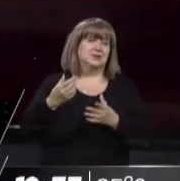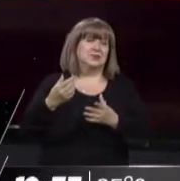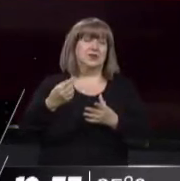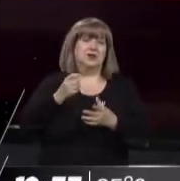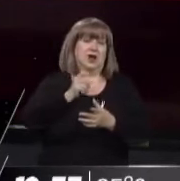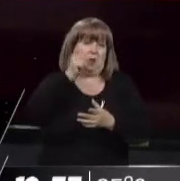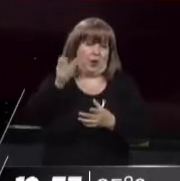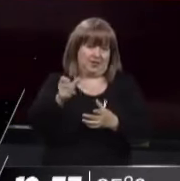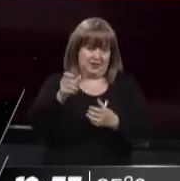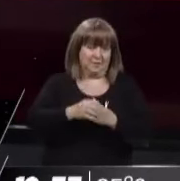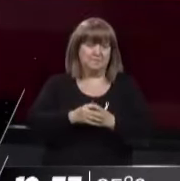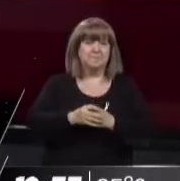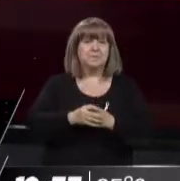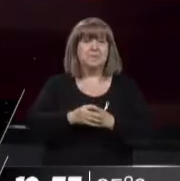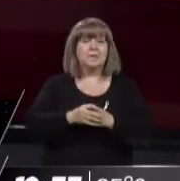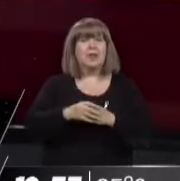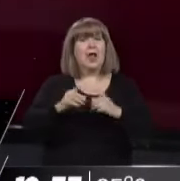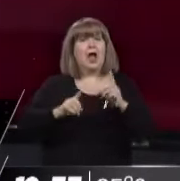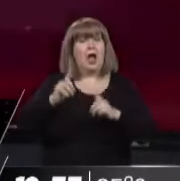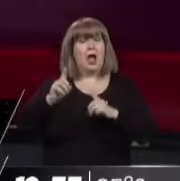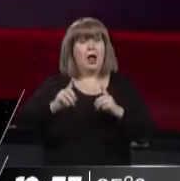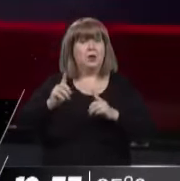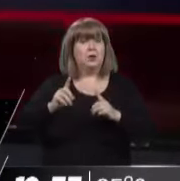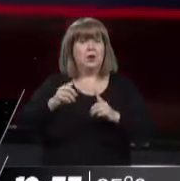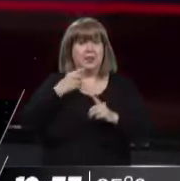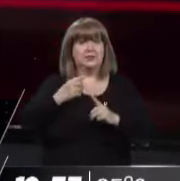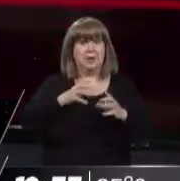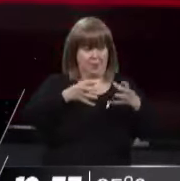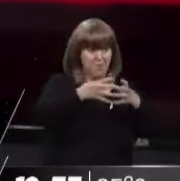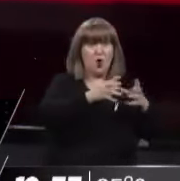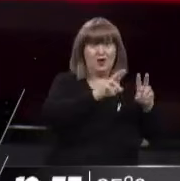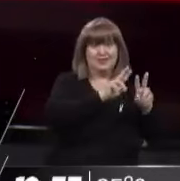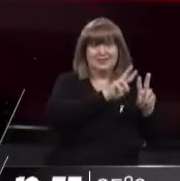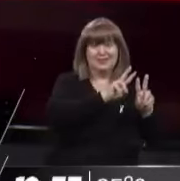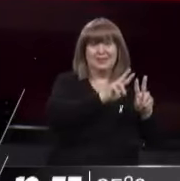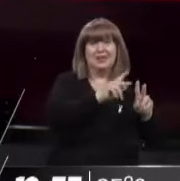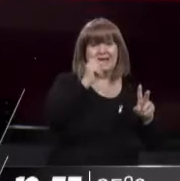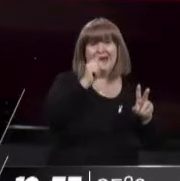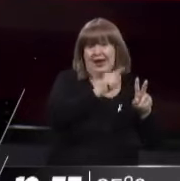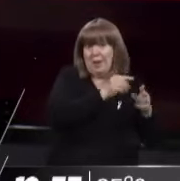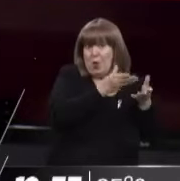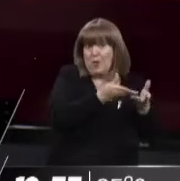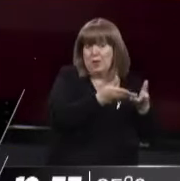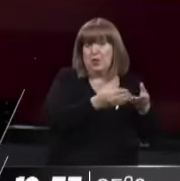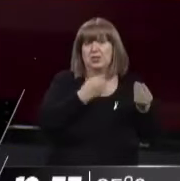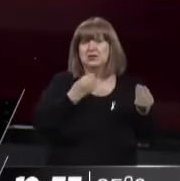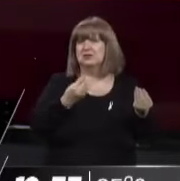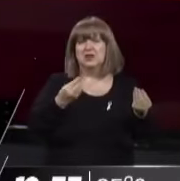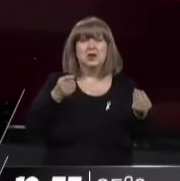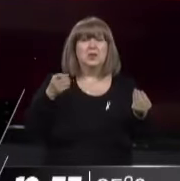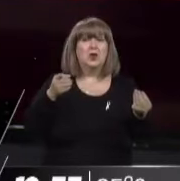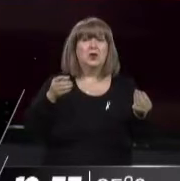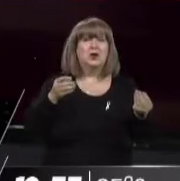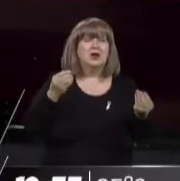salen a responder. Los propios, algunas de las filas propias del kirchnerismo dentro del gobierno salieron a cuestionar porque dijeron, eso quizá lo